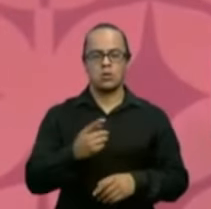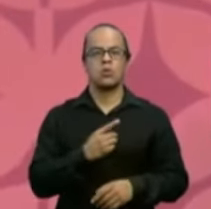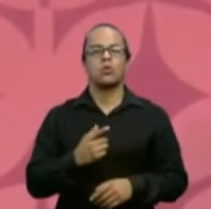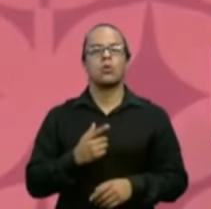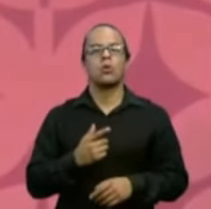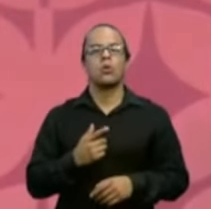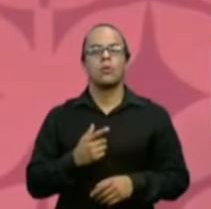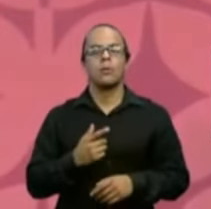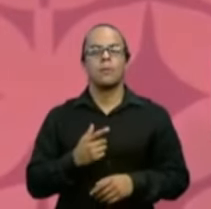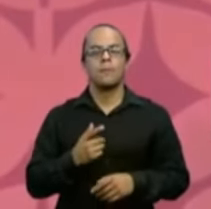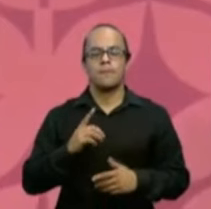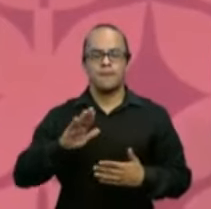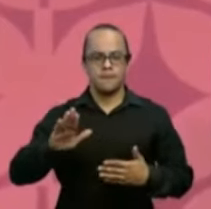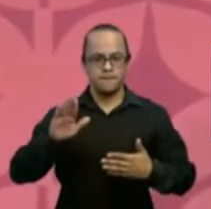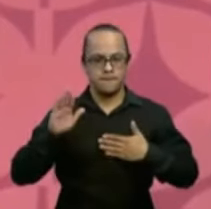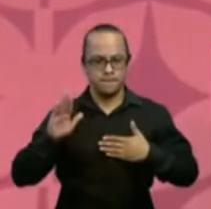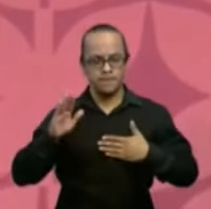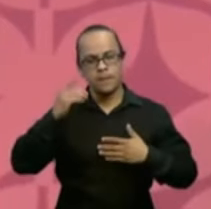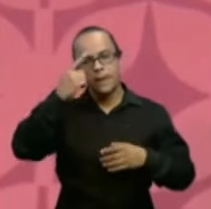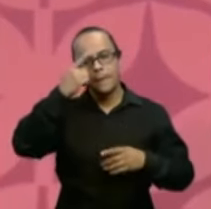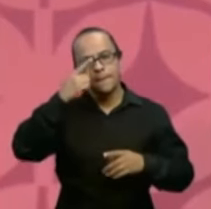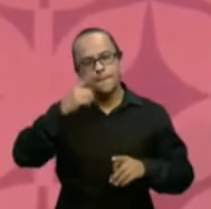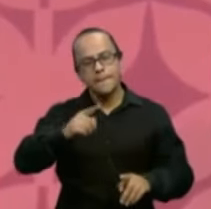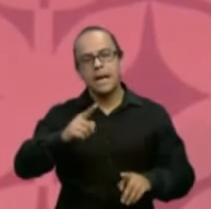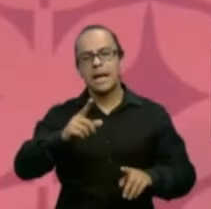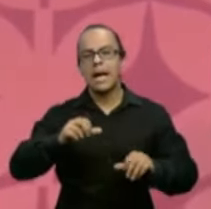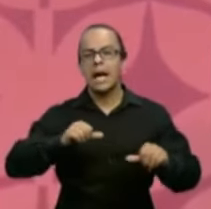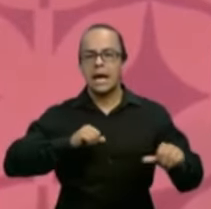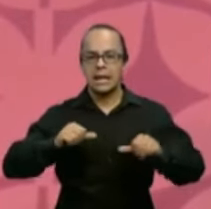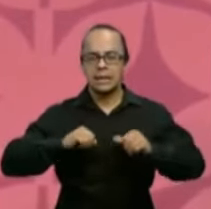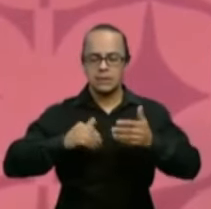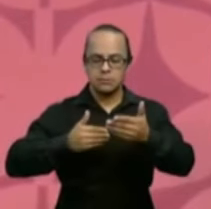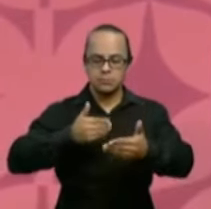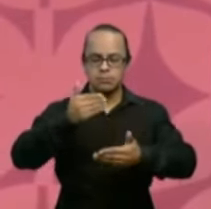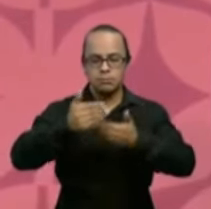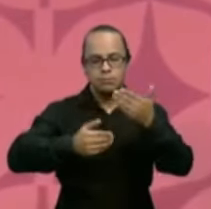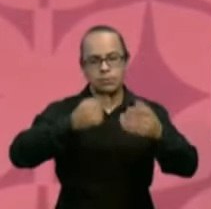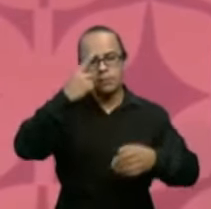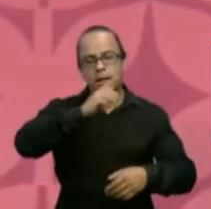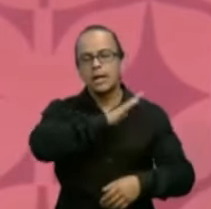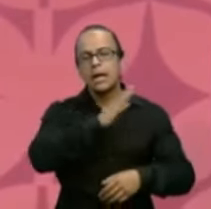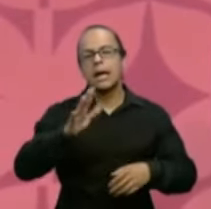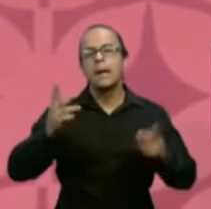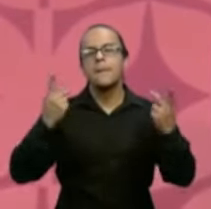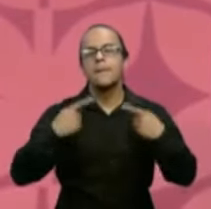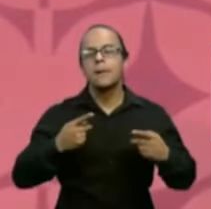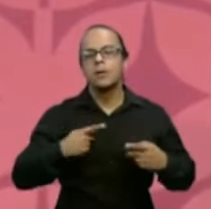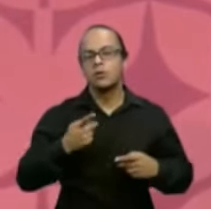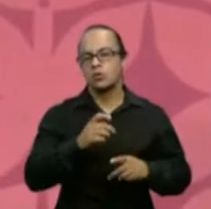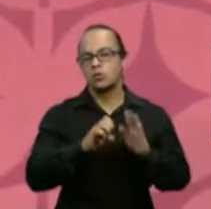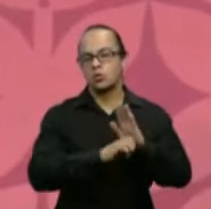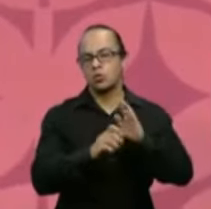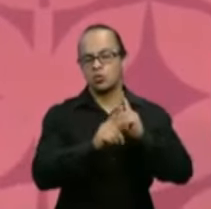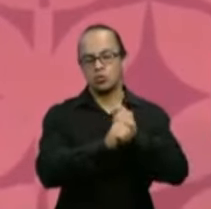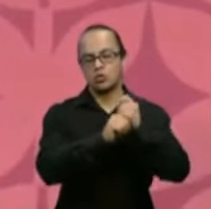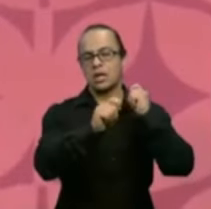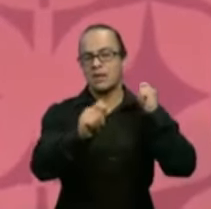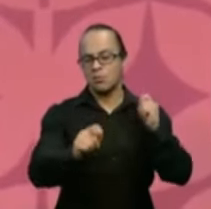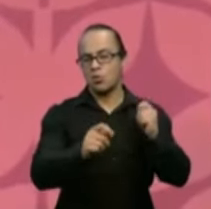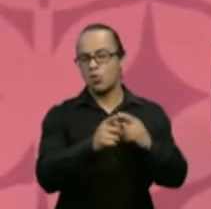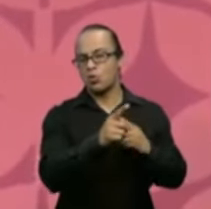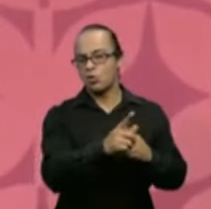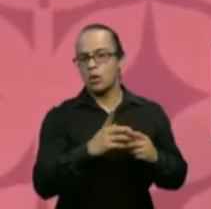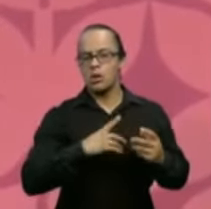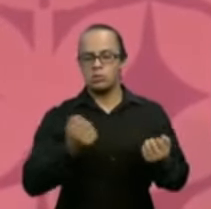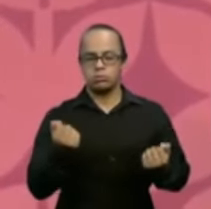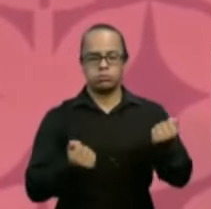comprometan, y me comprometo a buscar acciones tendientes a que nuestros ciudadanos que transportan algún vehículo